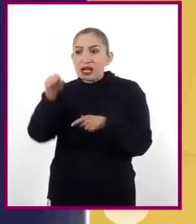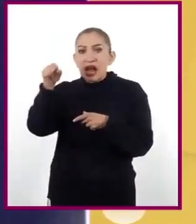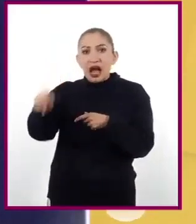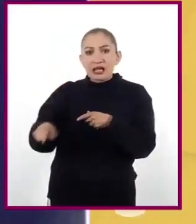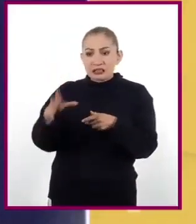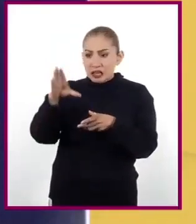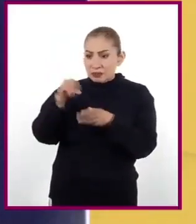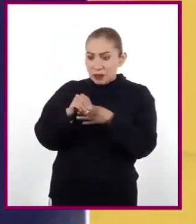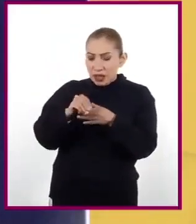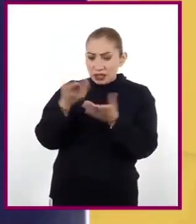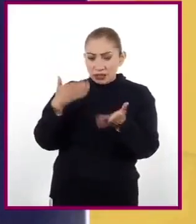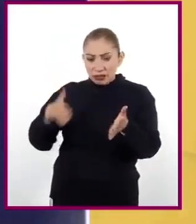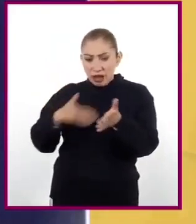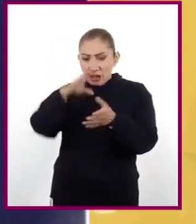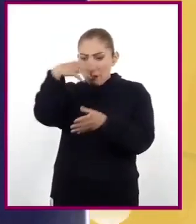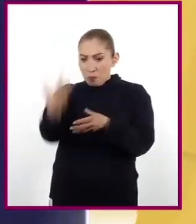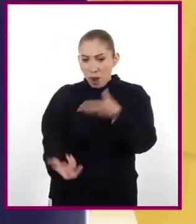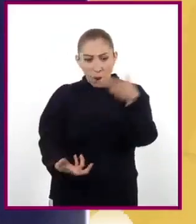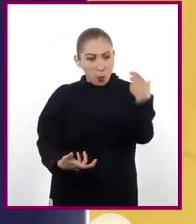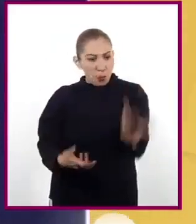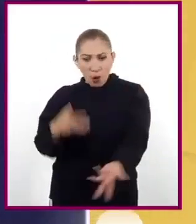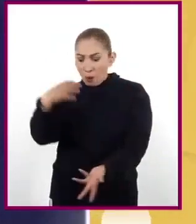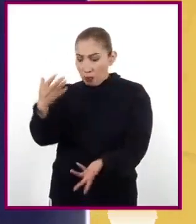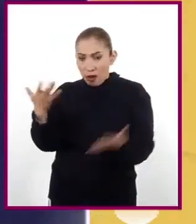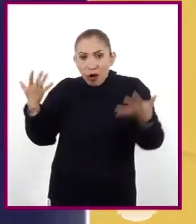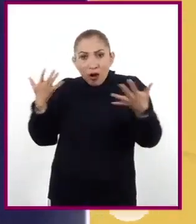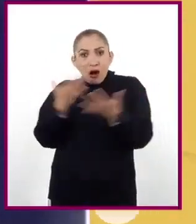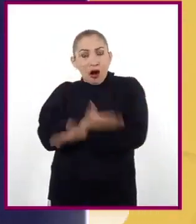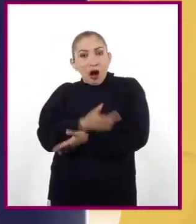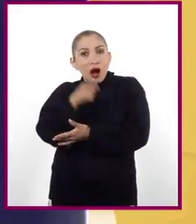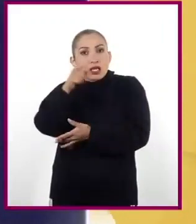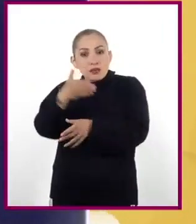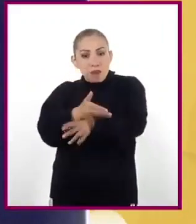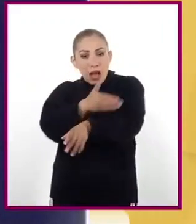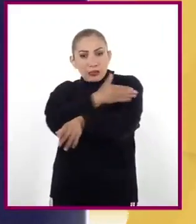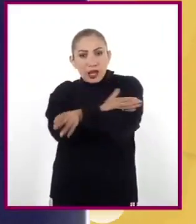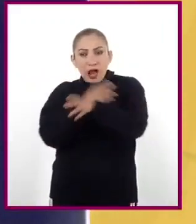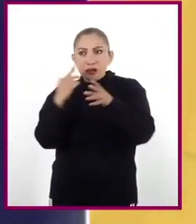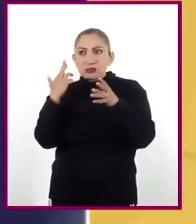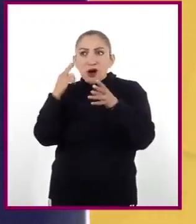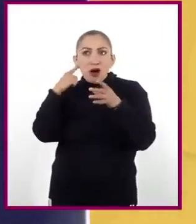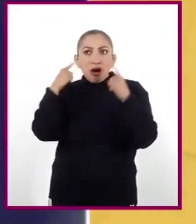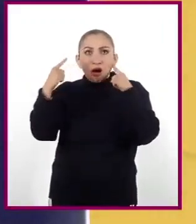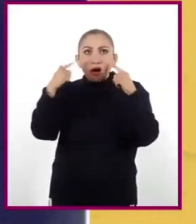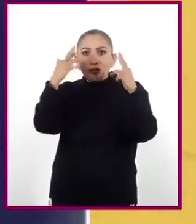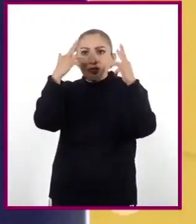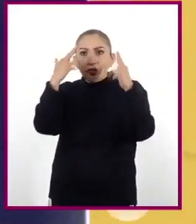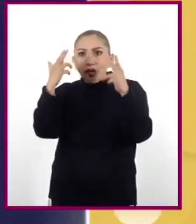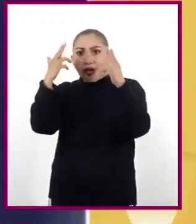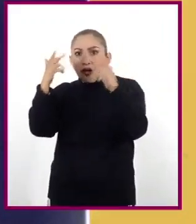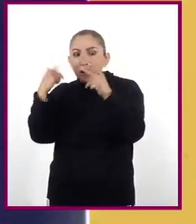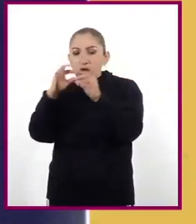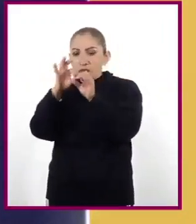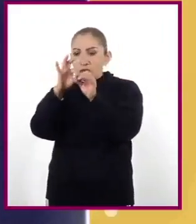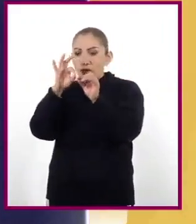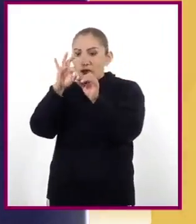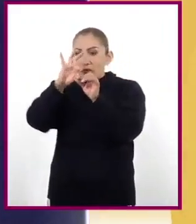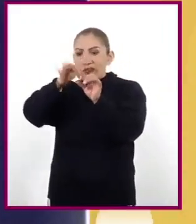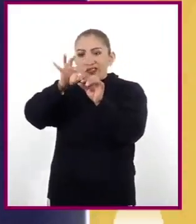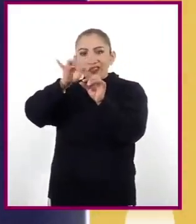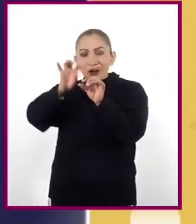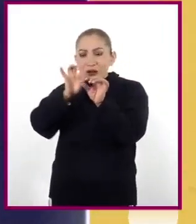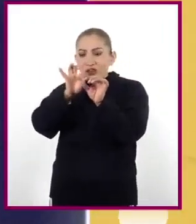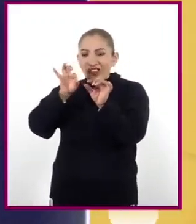las tenazas y los anafes se caían de su sitio y las maderas crujían por la desesperación de los clavos y los